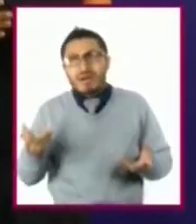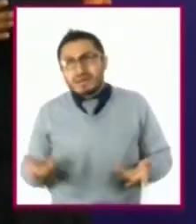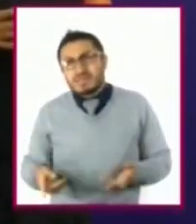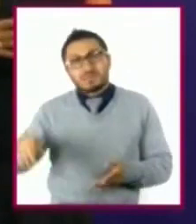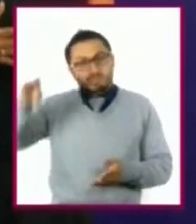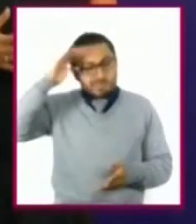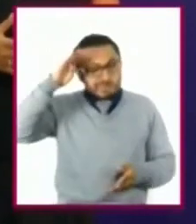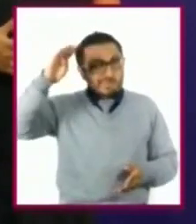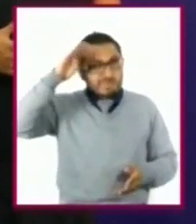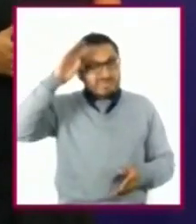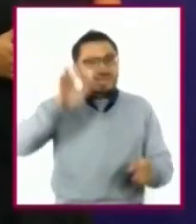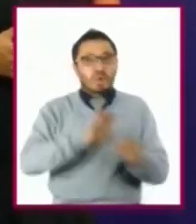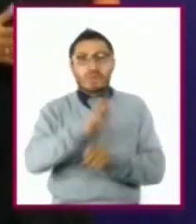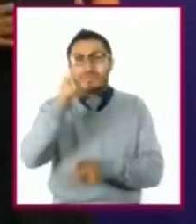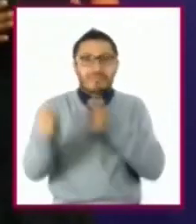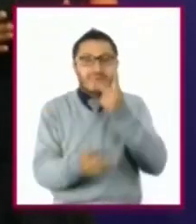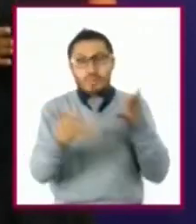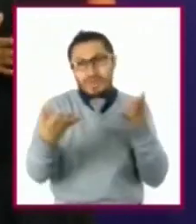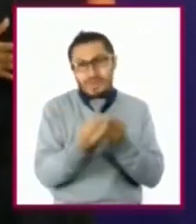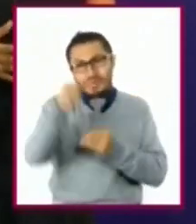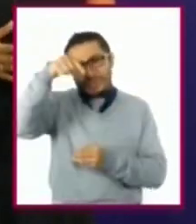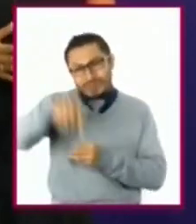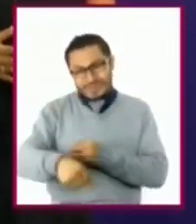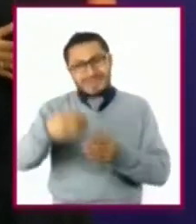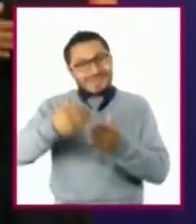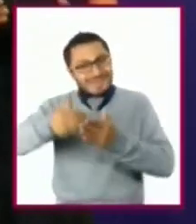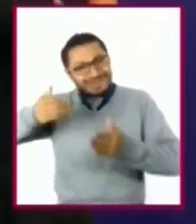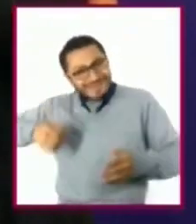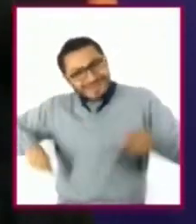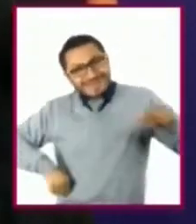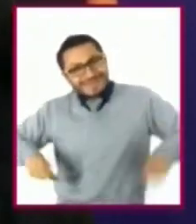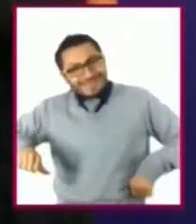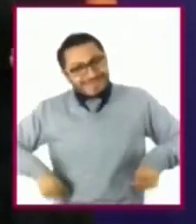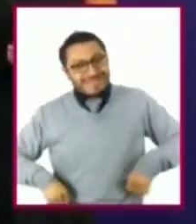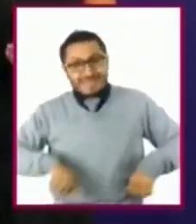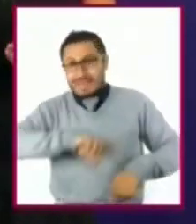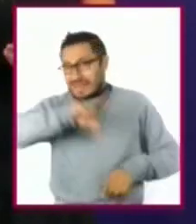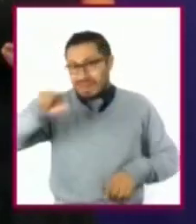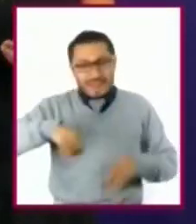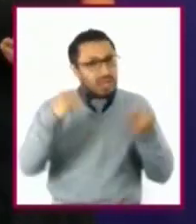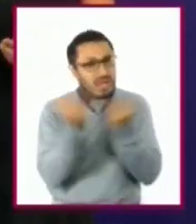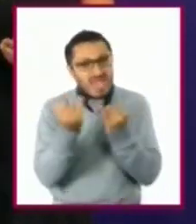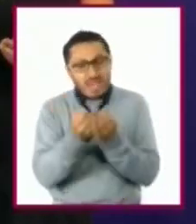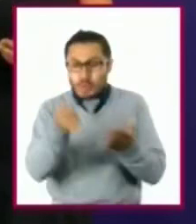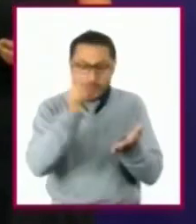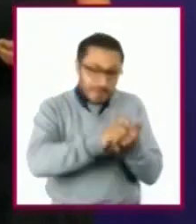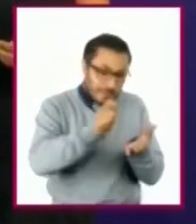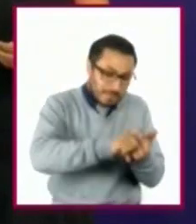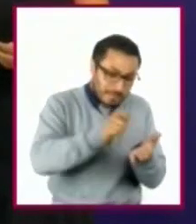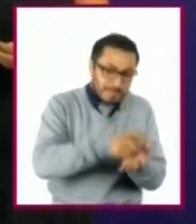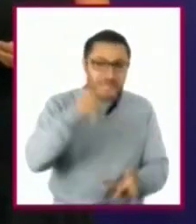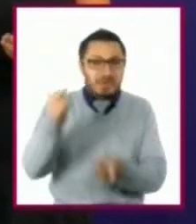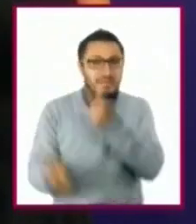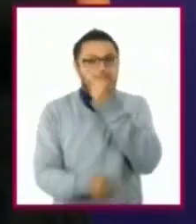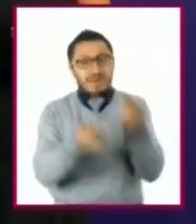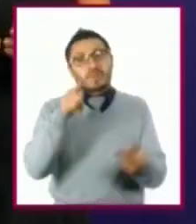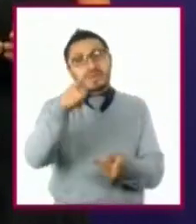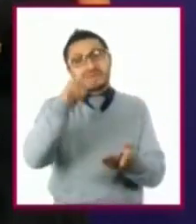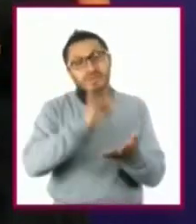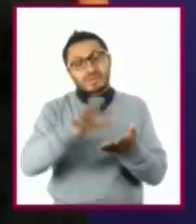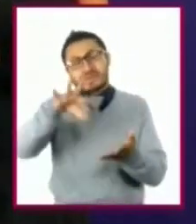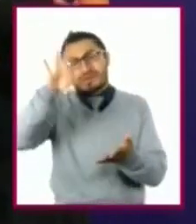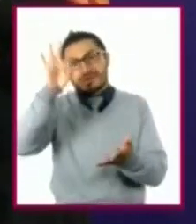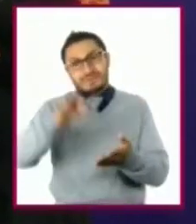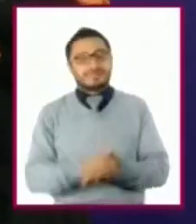Guíense en las preguntas que contestamos juntos en la actividad anterior y repítanlas para cada uno de los personajes de la lectura, realizando